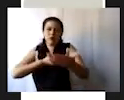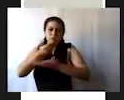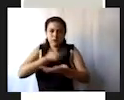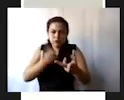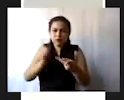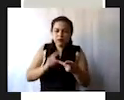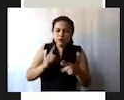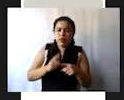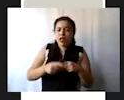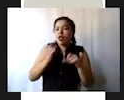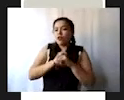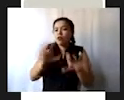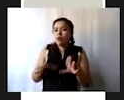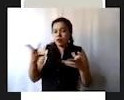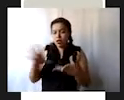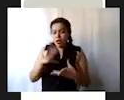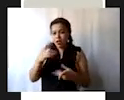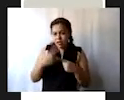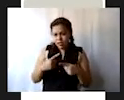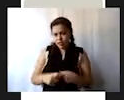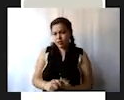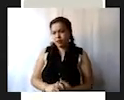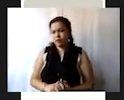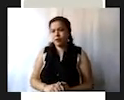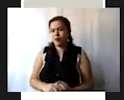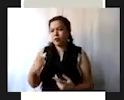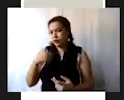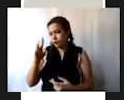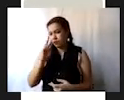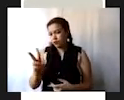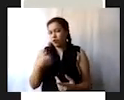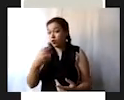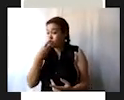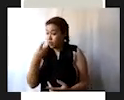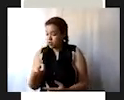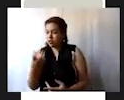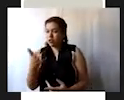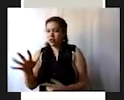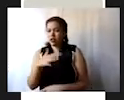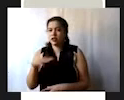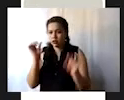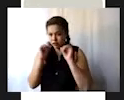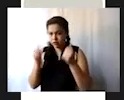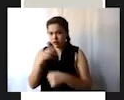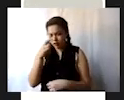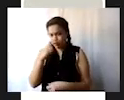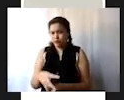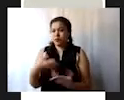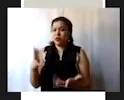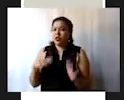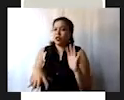esta información. Y eso yo sí lo he visto y me atrevo a decirlo, en la sociedad civil de México a veces es